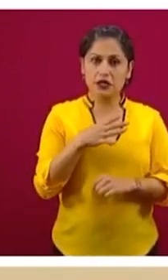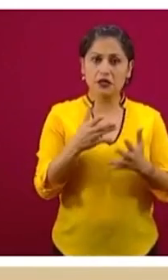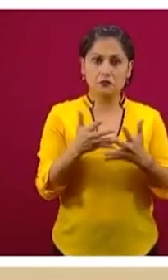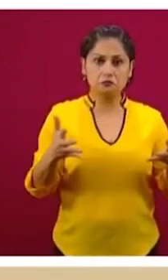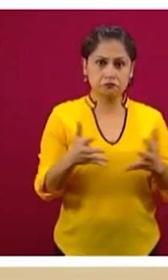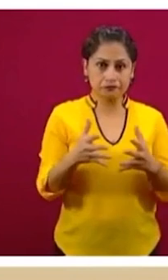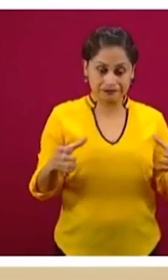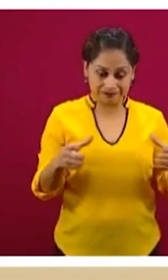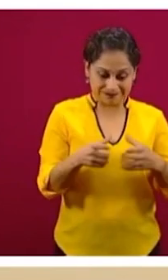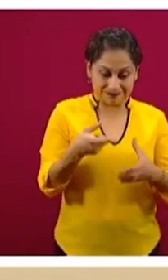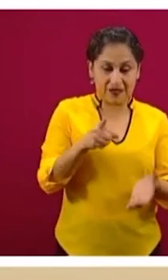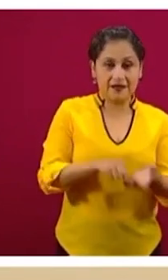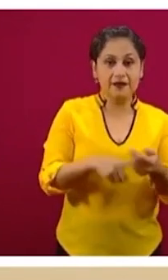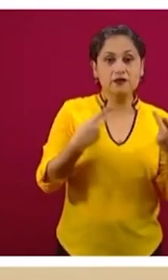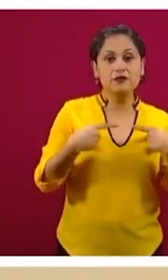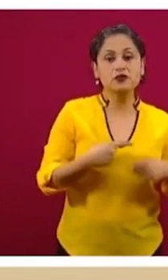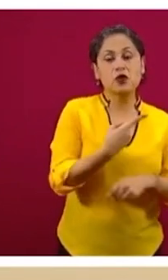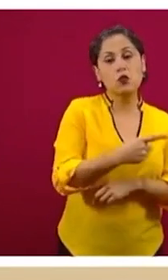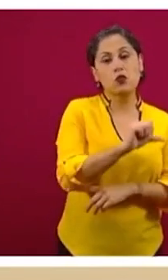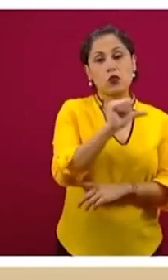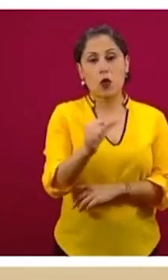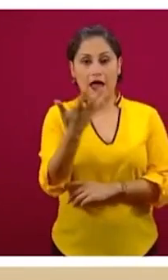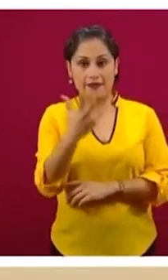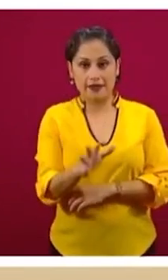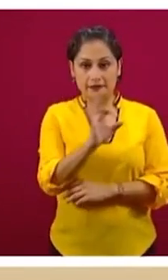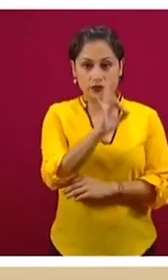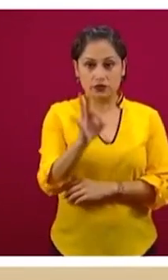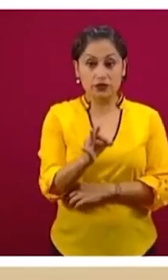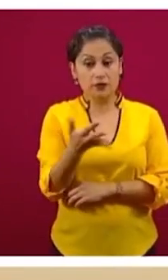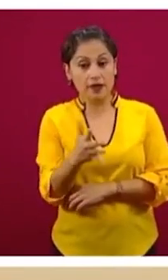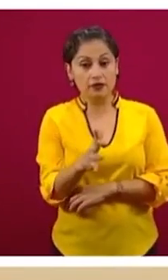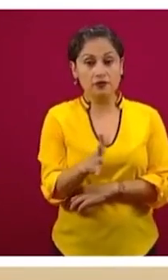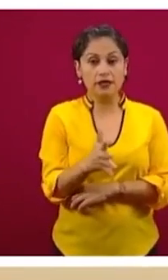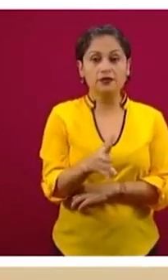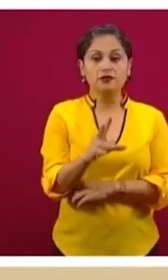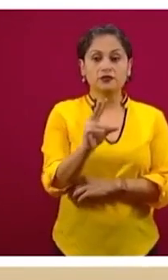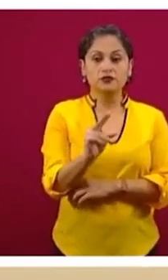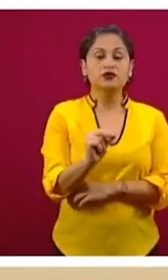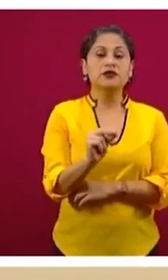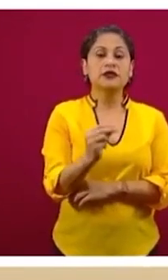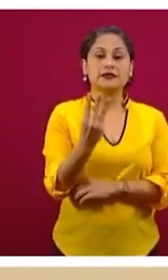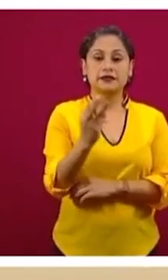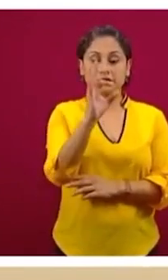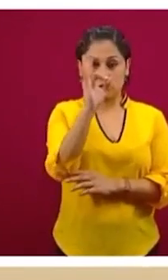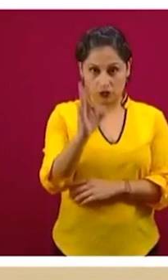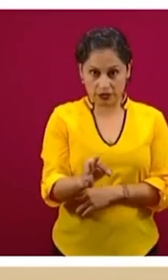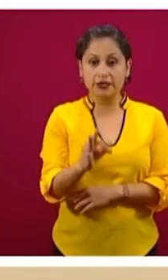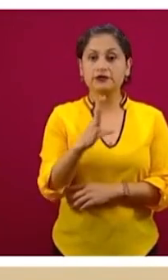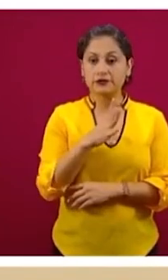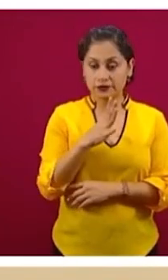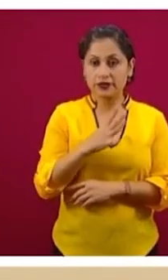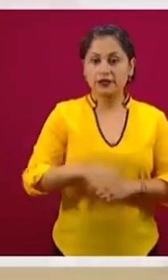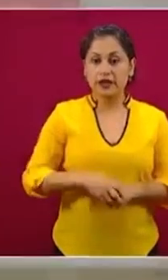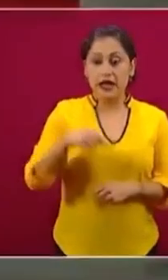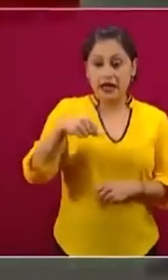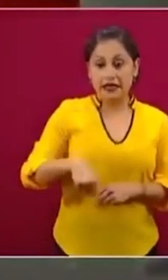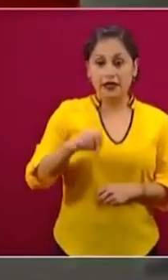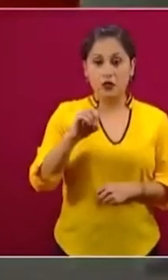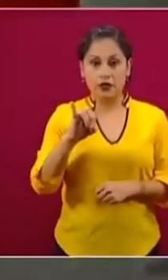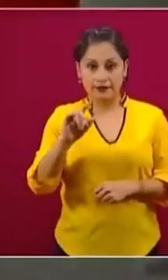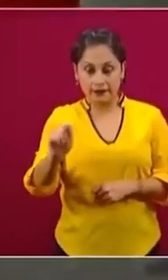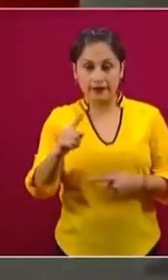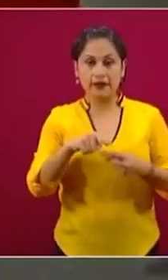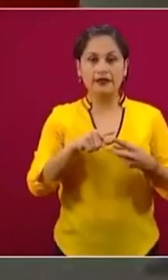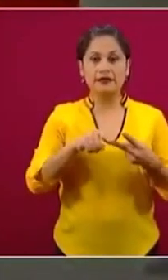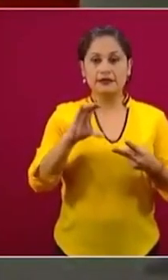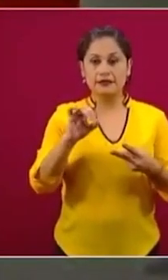el 83% está en esa situación como lo hemos estado reportando aquí tanto la oit y la cepal están